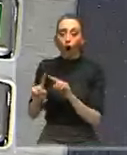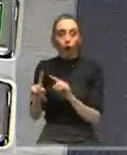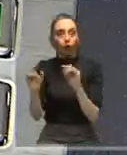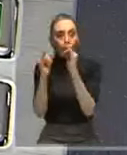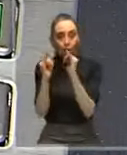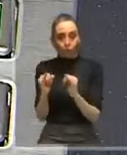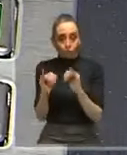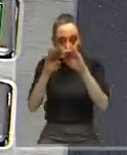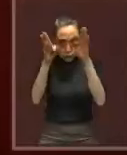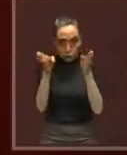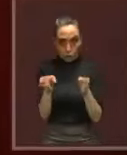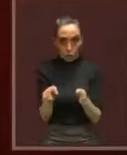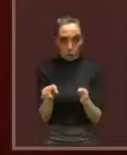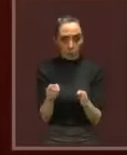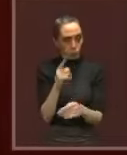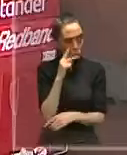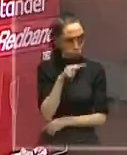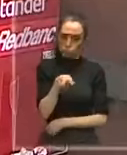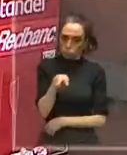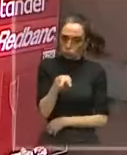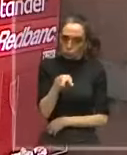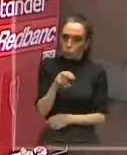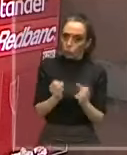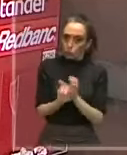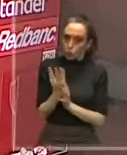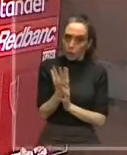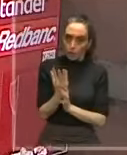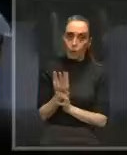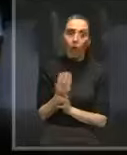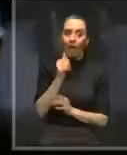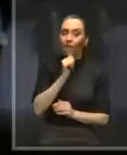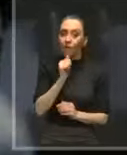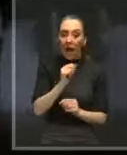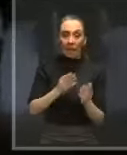característica que seguramente le llamará la atención. Si bien aún no